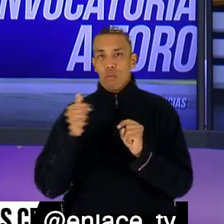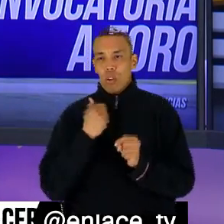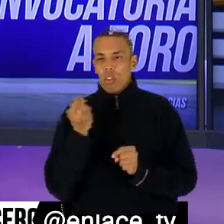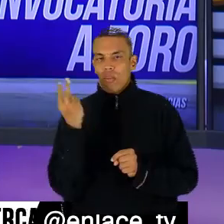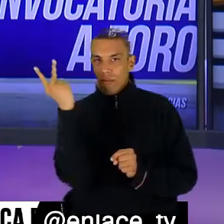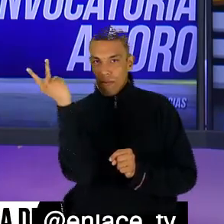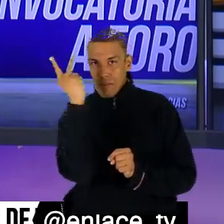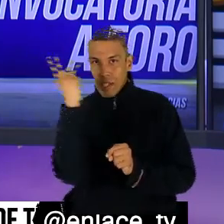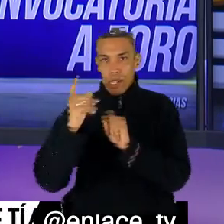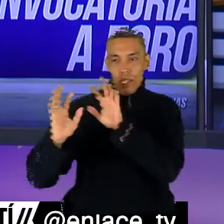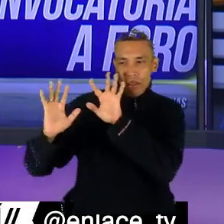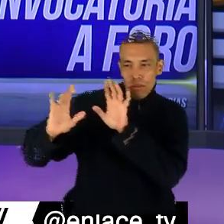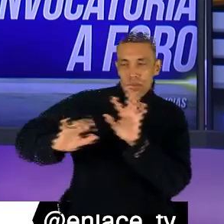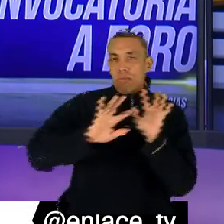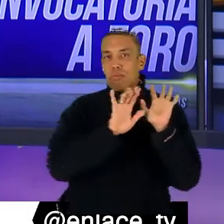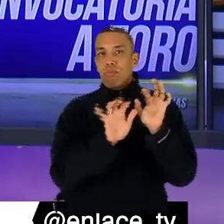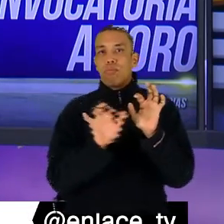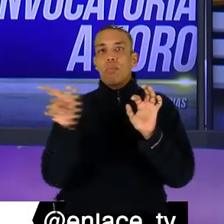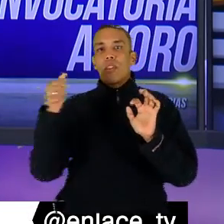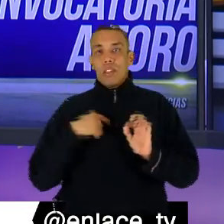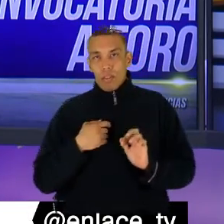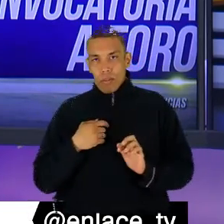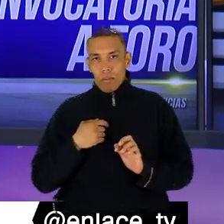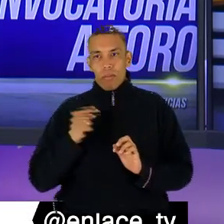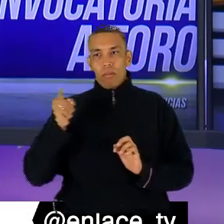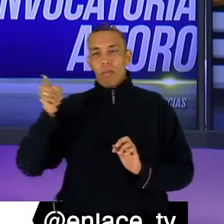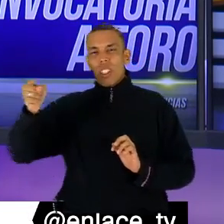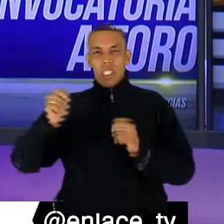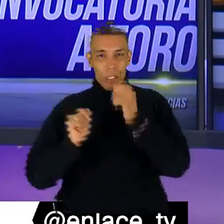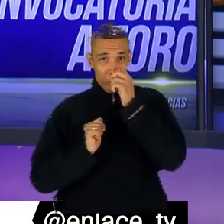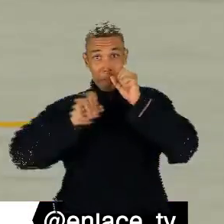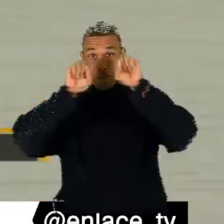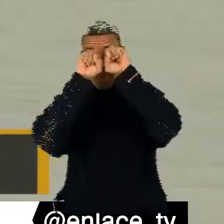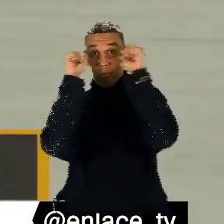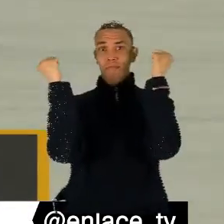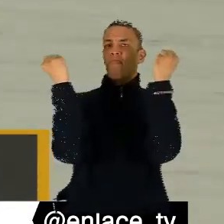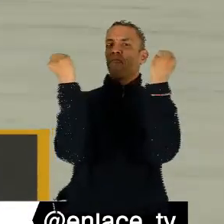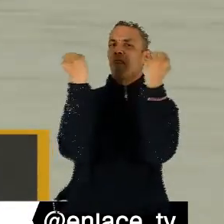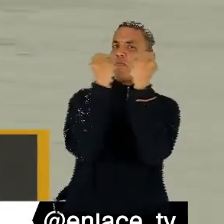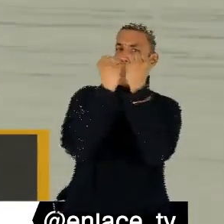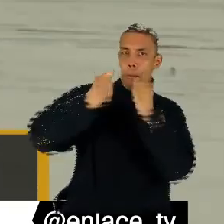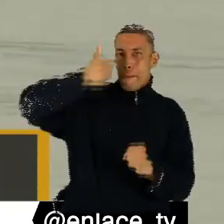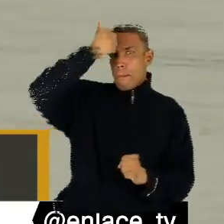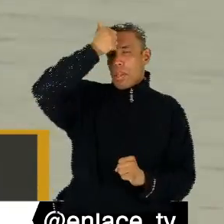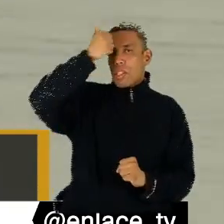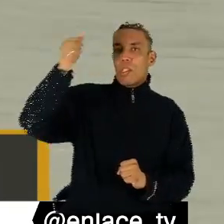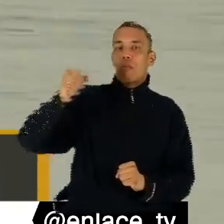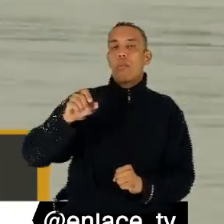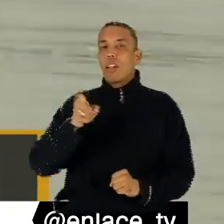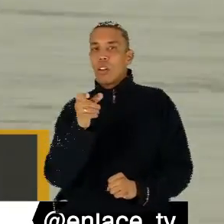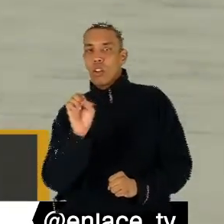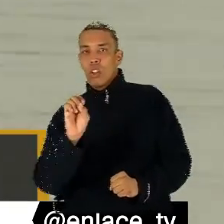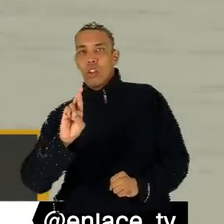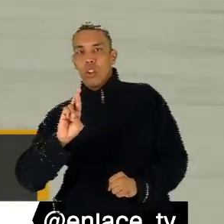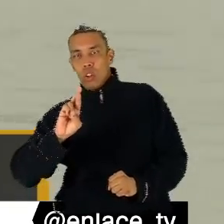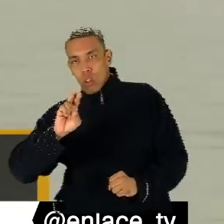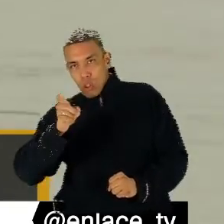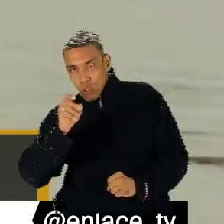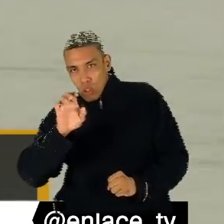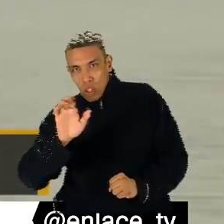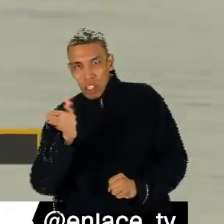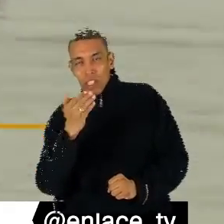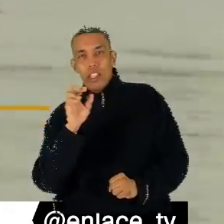asiste el senador Jorge Enrique Robledo del Polo Democrático. Se cumple el viernes 27 de mayo el segundo foro regional por la